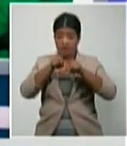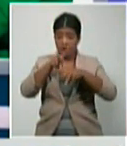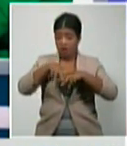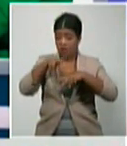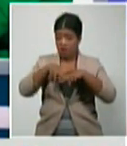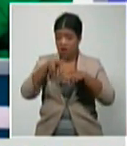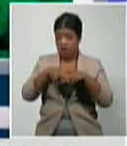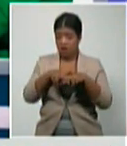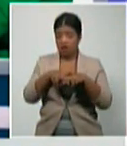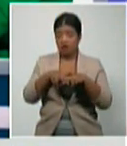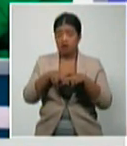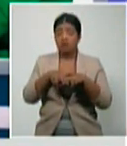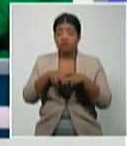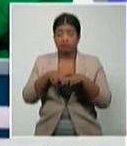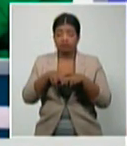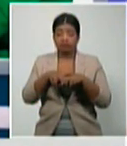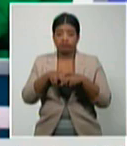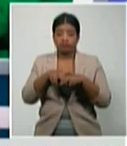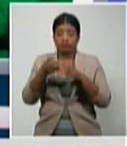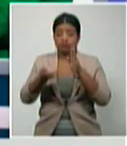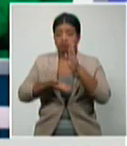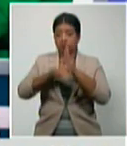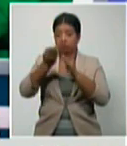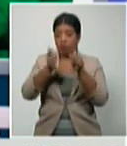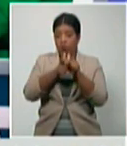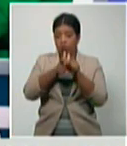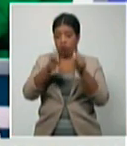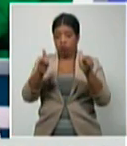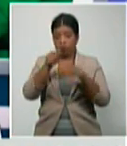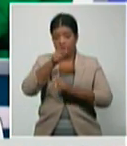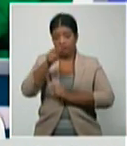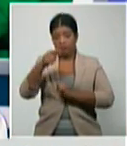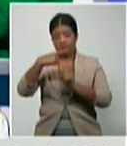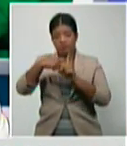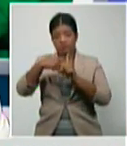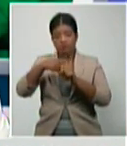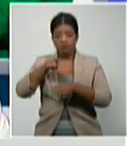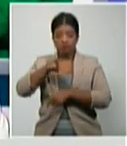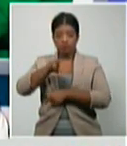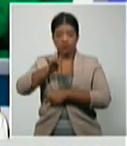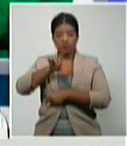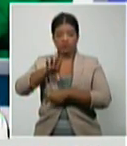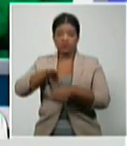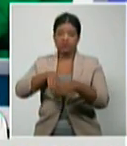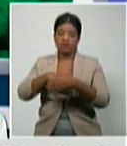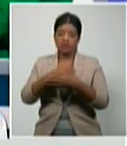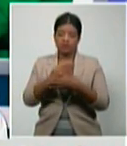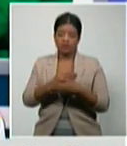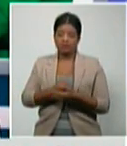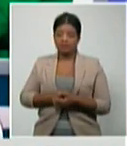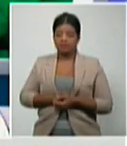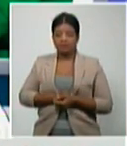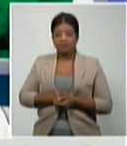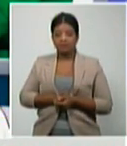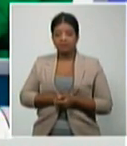mayor número de casos de COVID-19 en los últimos 15